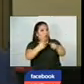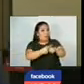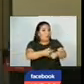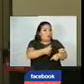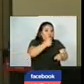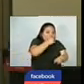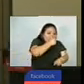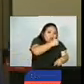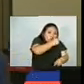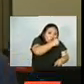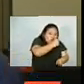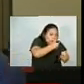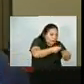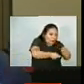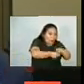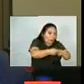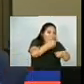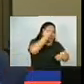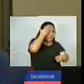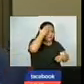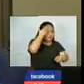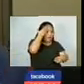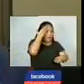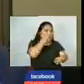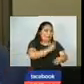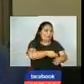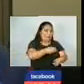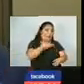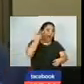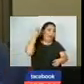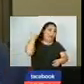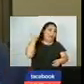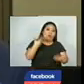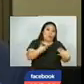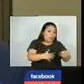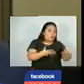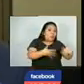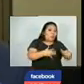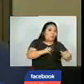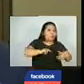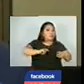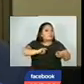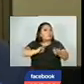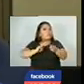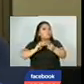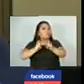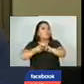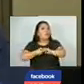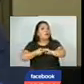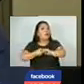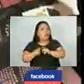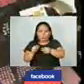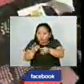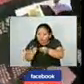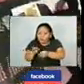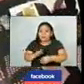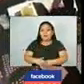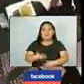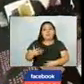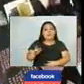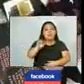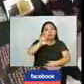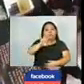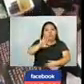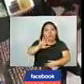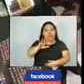las drogas tradicionales, o históricamente comunes, a un esquema de drogas sintéticas. Al